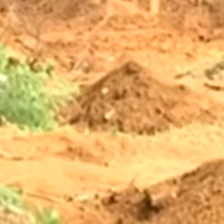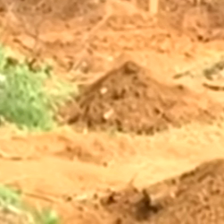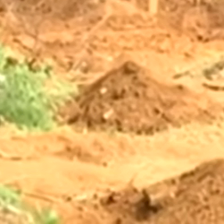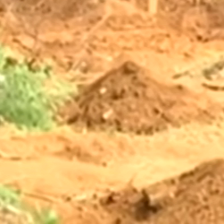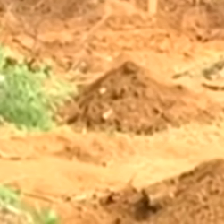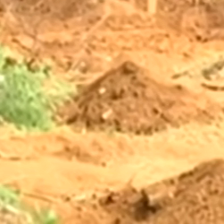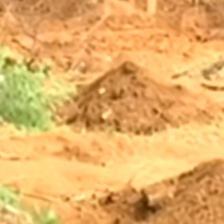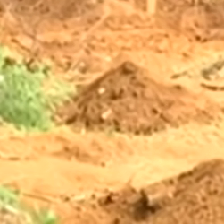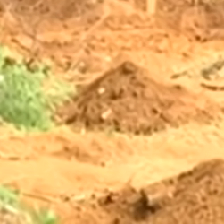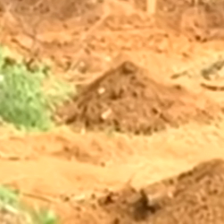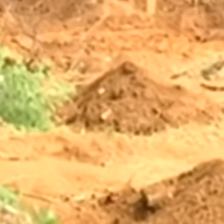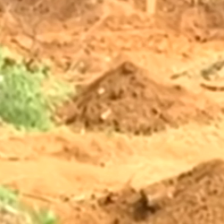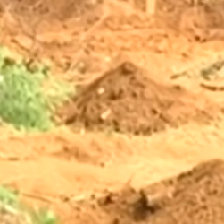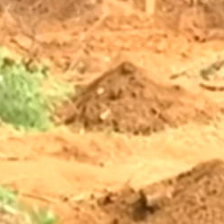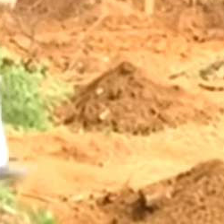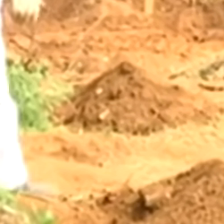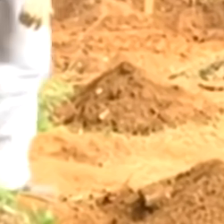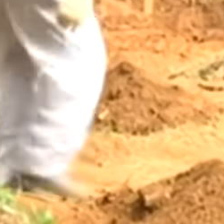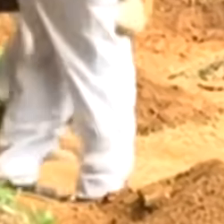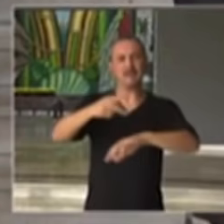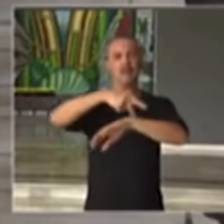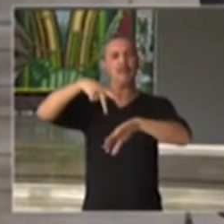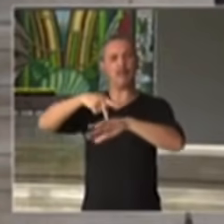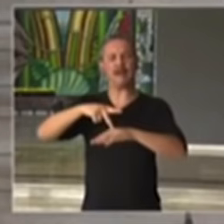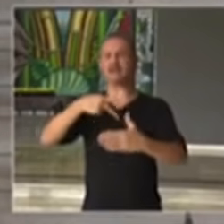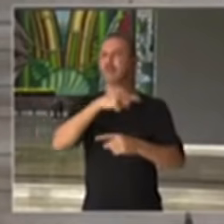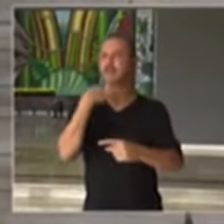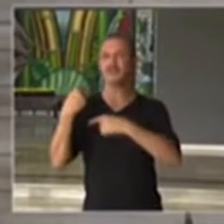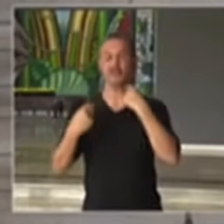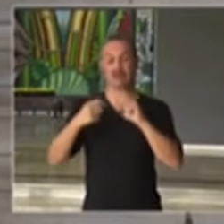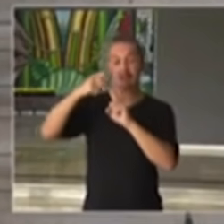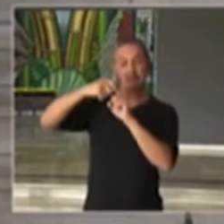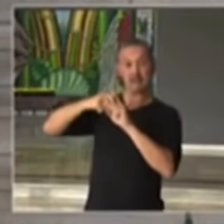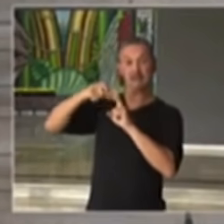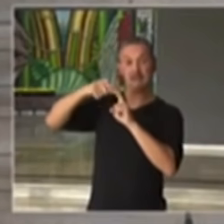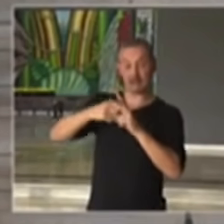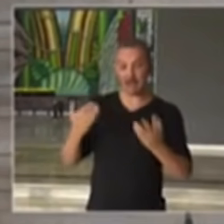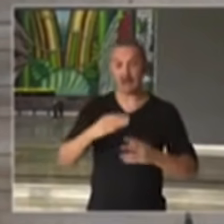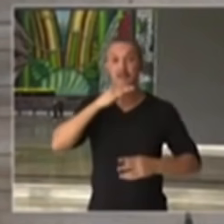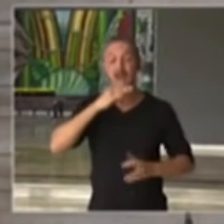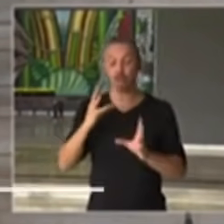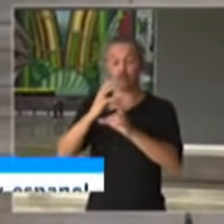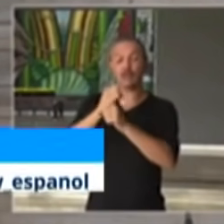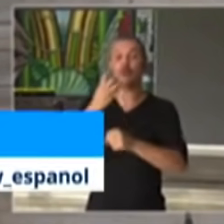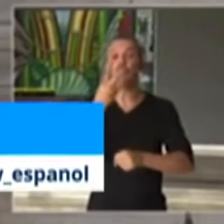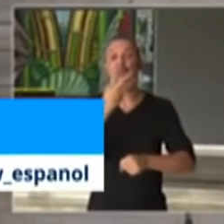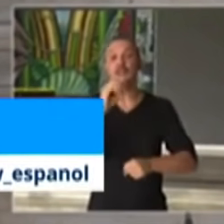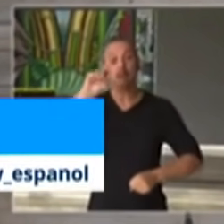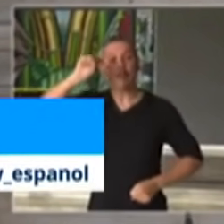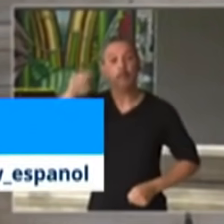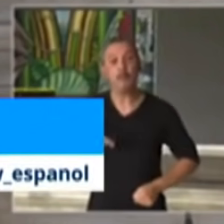el estado de emergencia por dos semanas hasta finales de mes habrá 300.000 brasileños